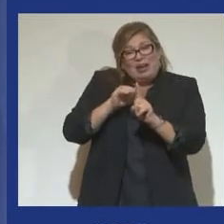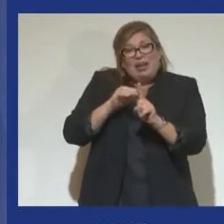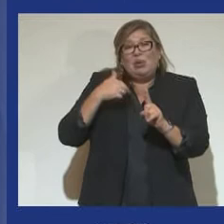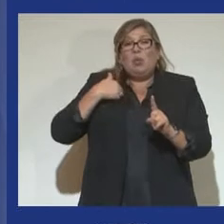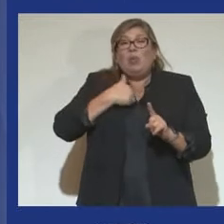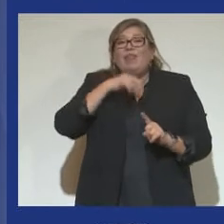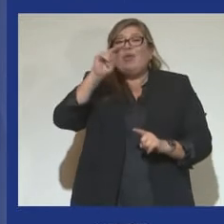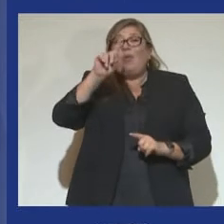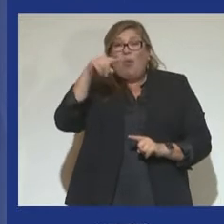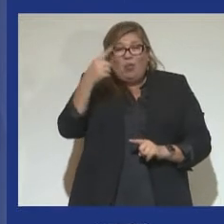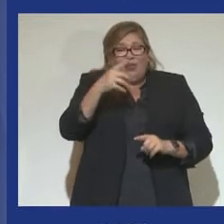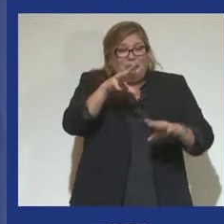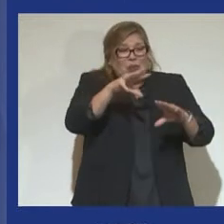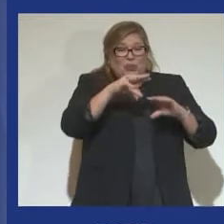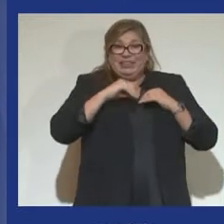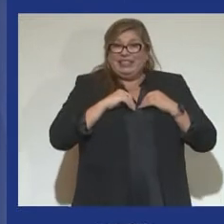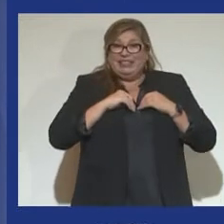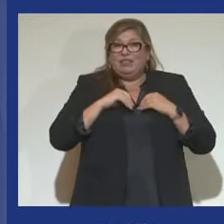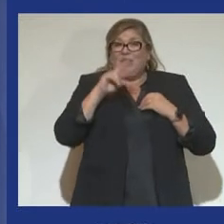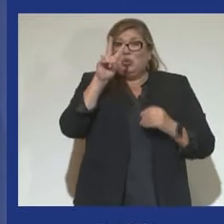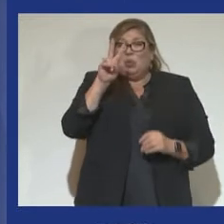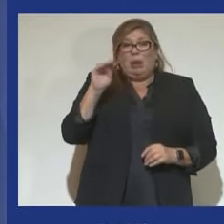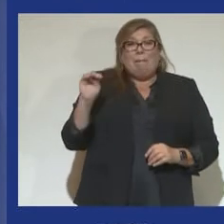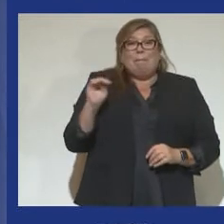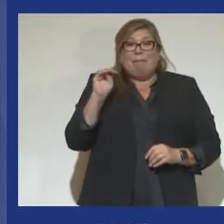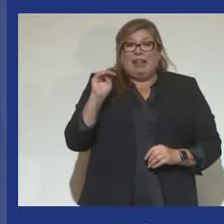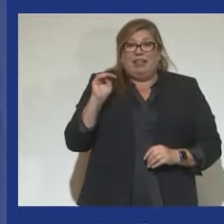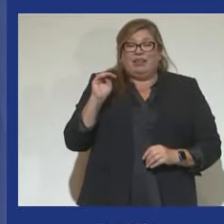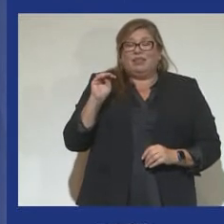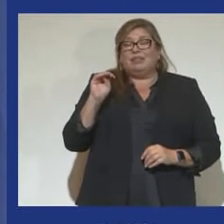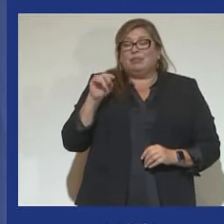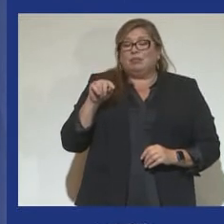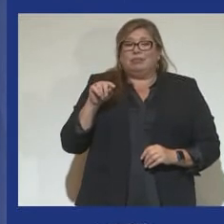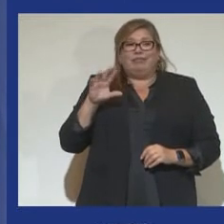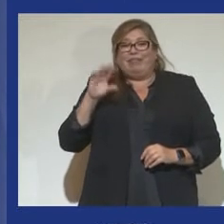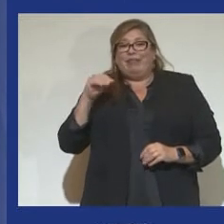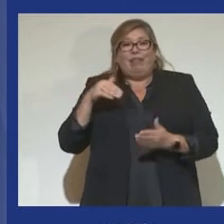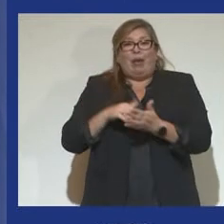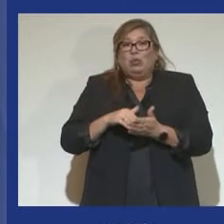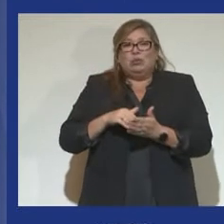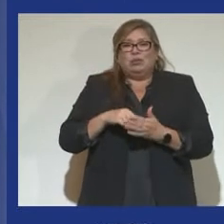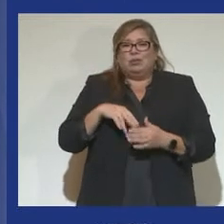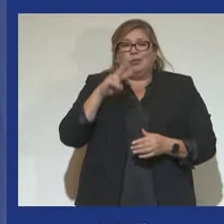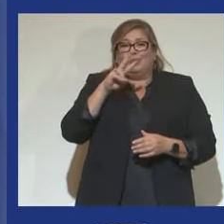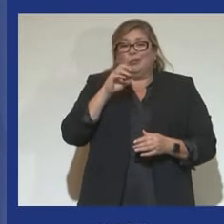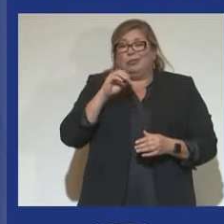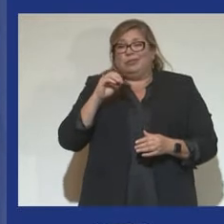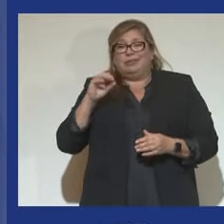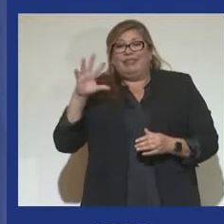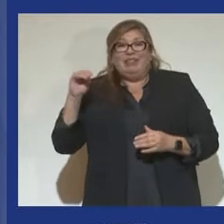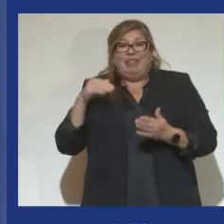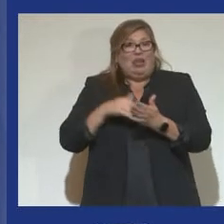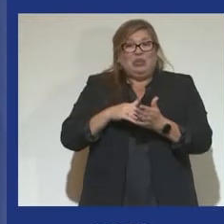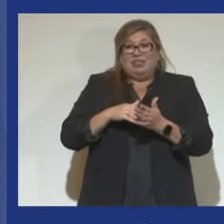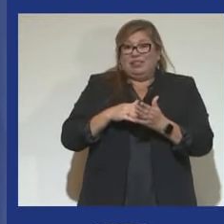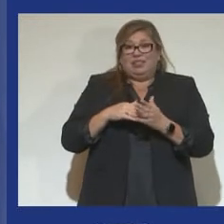y hemos obtenido solamente 2 millones 50 mil dosis